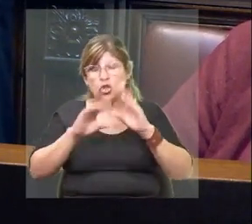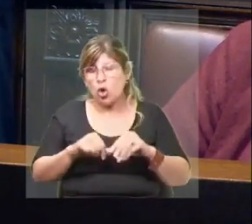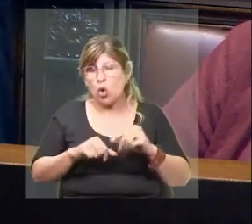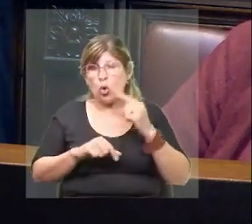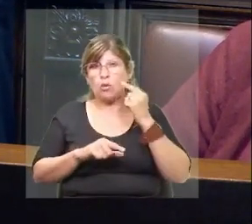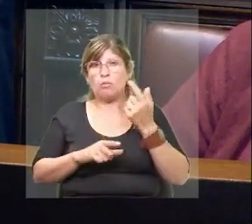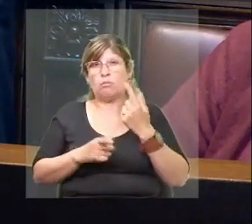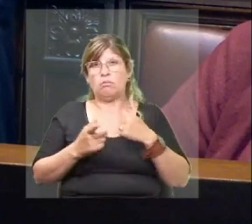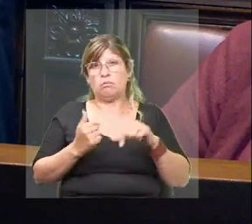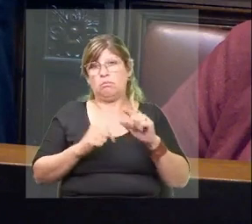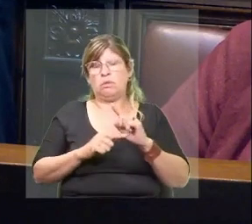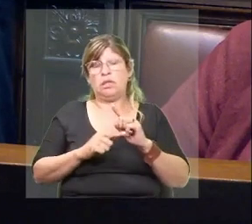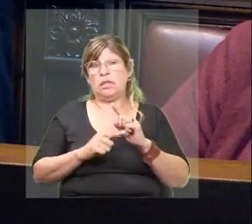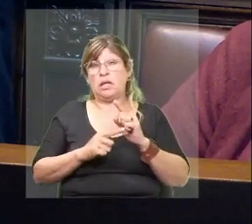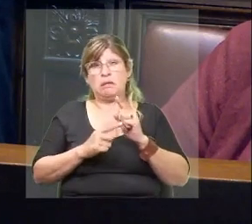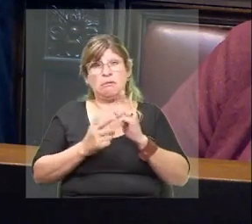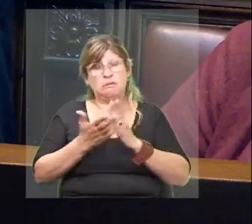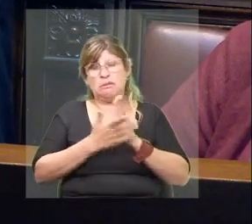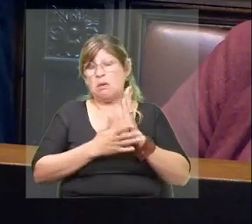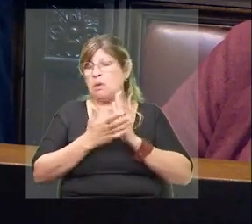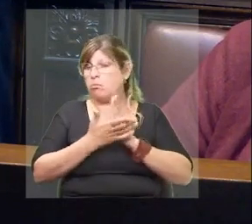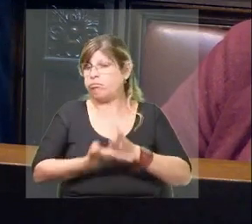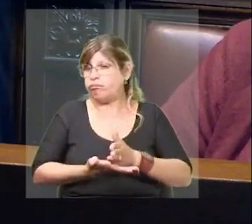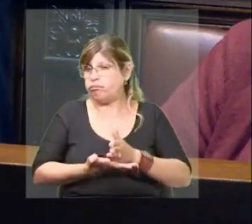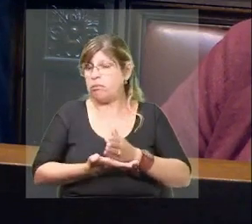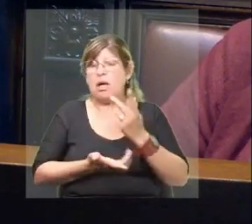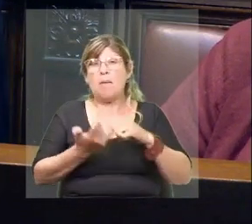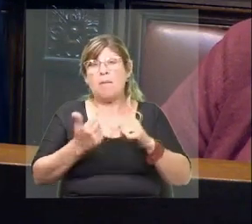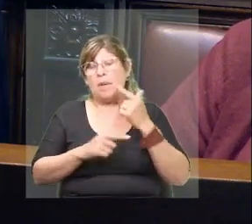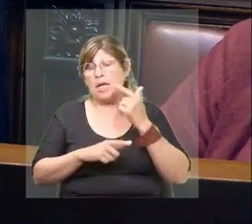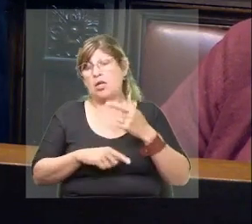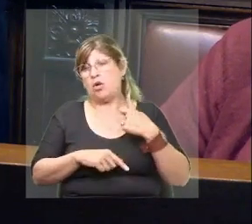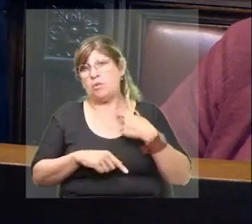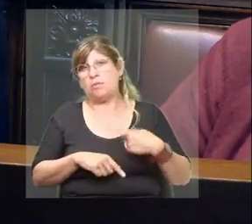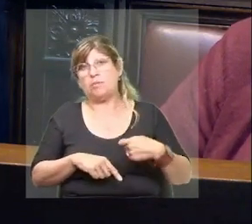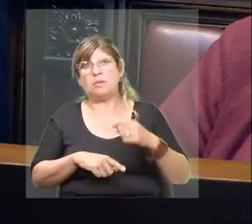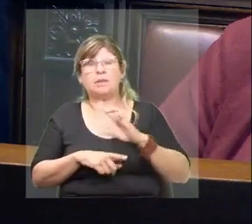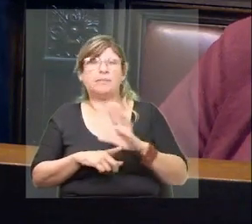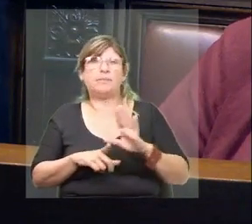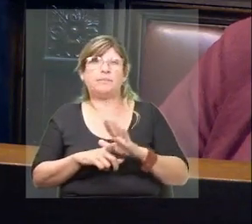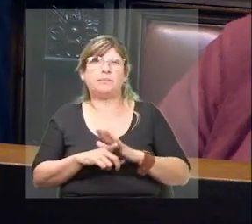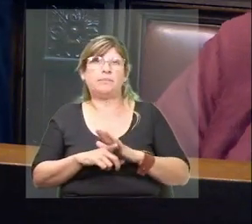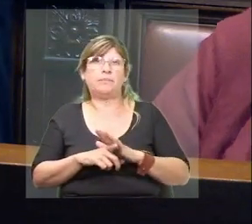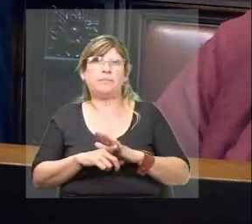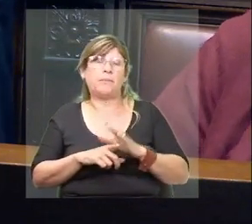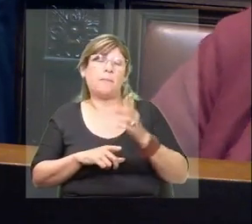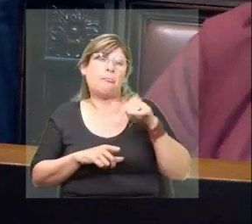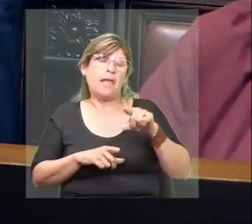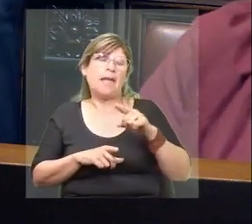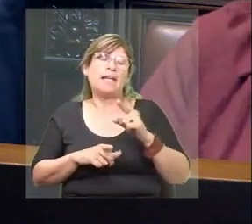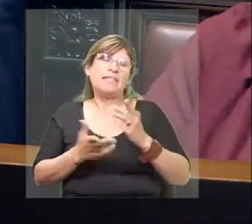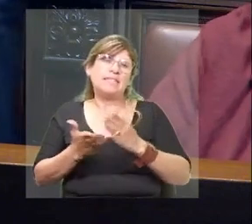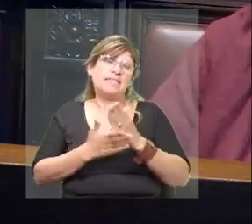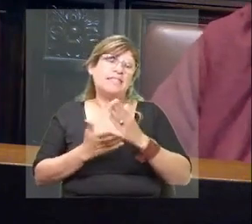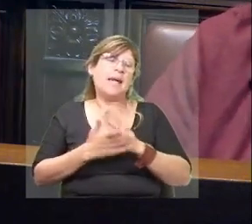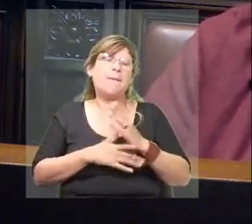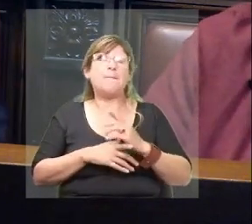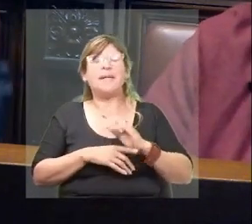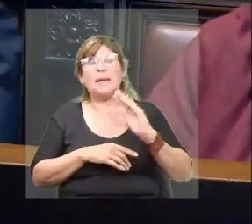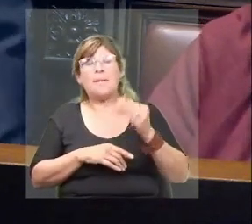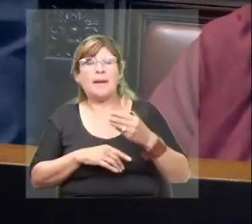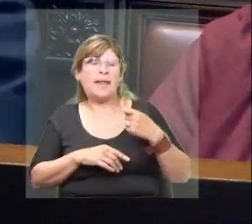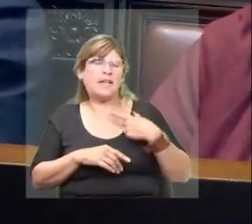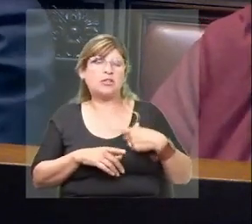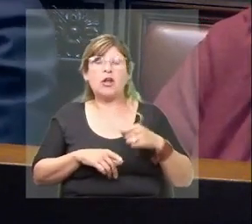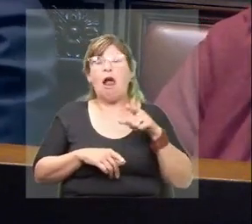todo, menos en el fútbol. No había un solo partido que perdiera Nacional que no fuera por un error de un